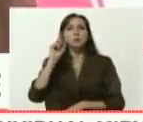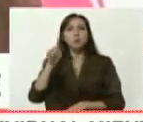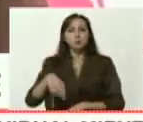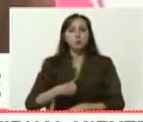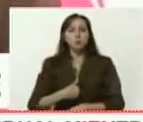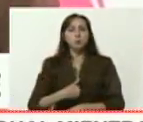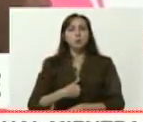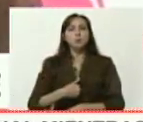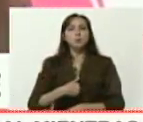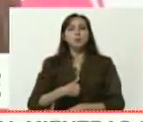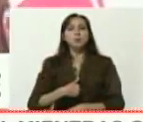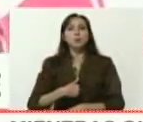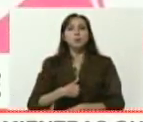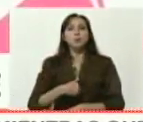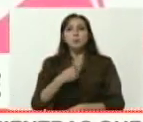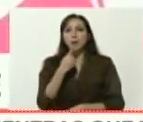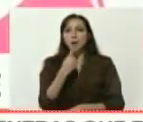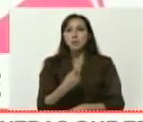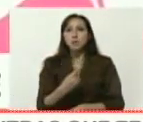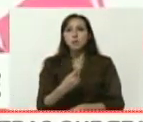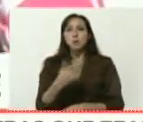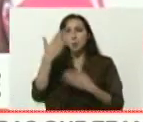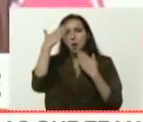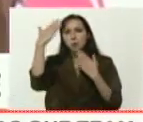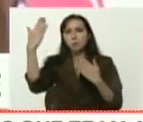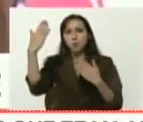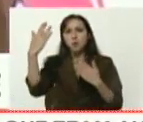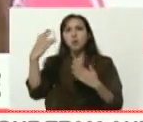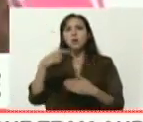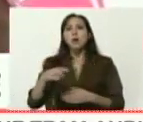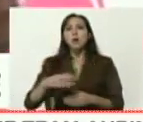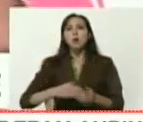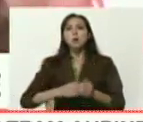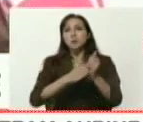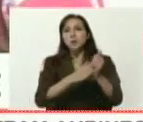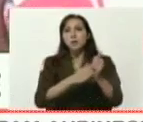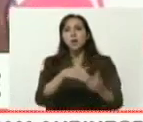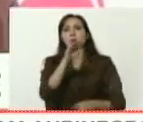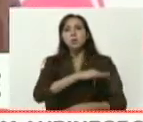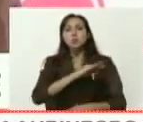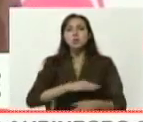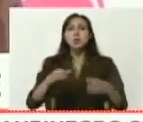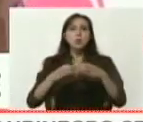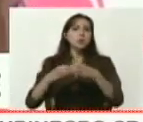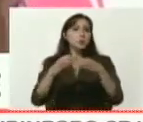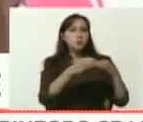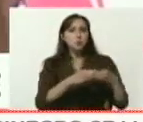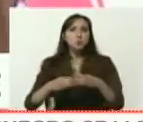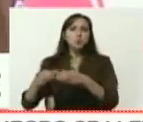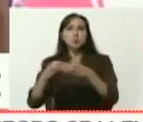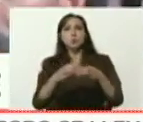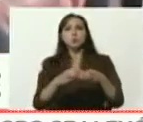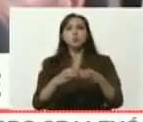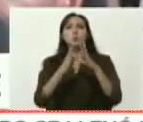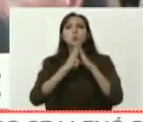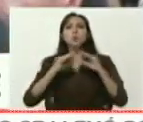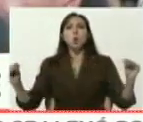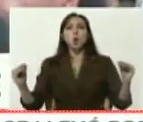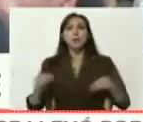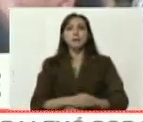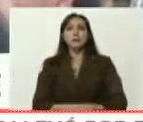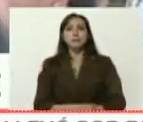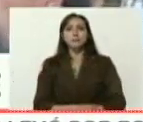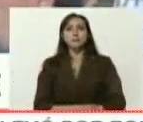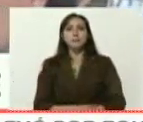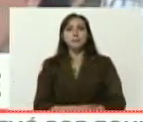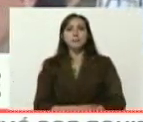para saludar a los representantes de la Liga Socialista y a todas las agrupaciones que